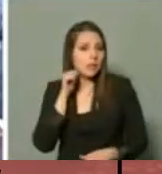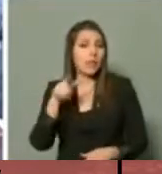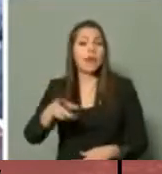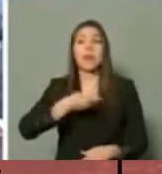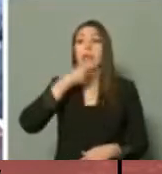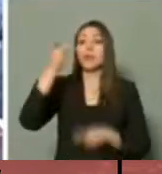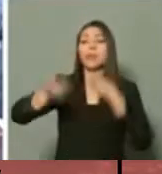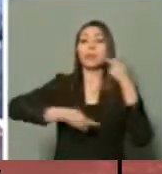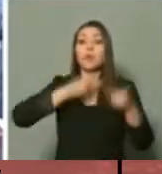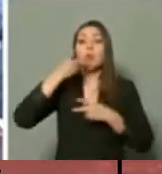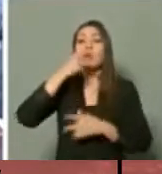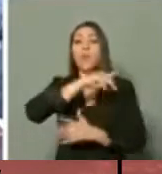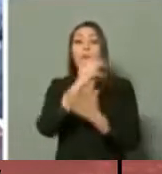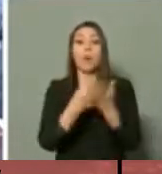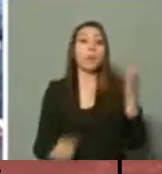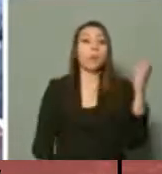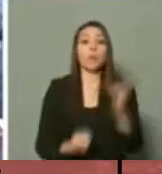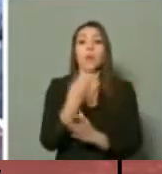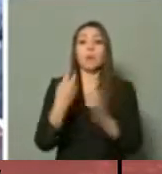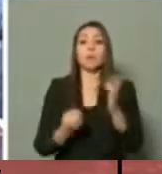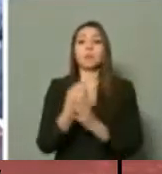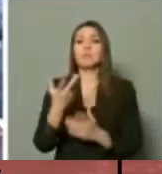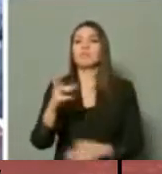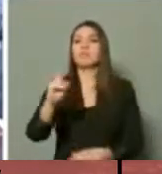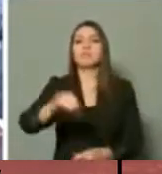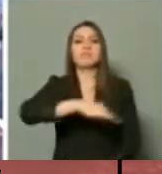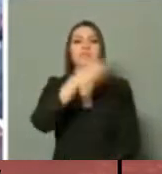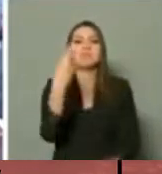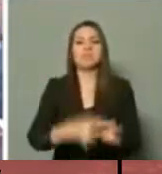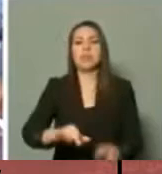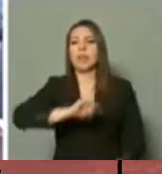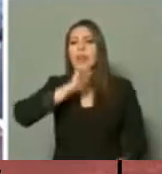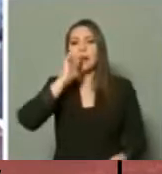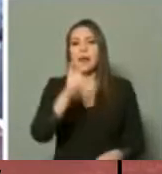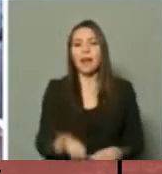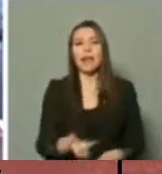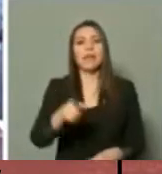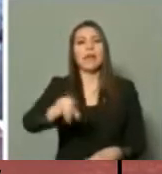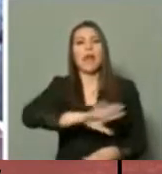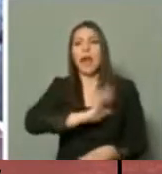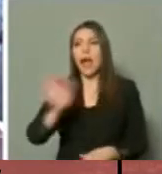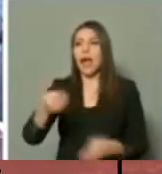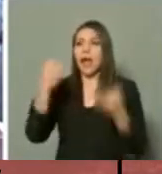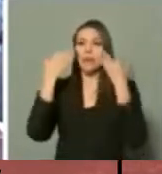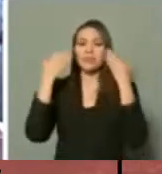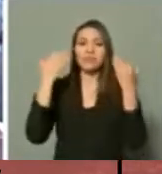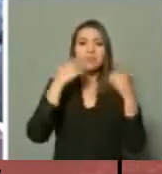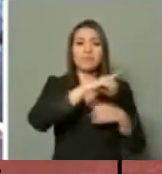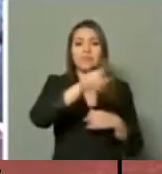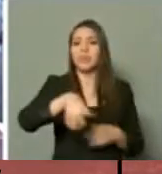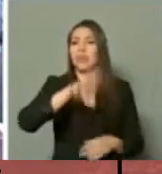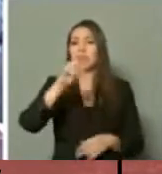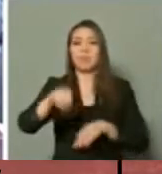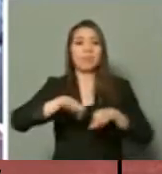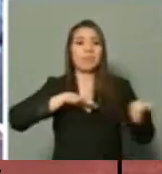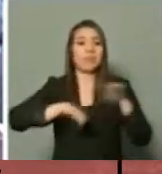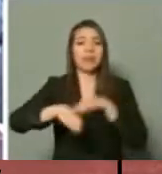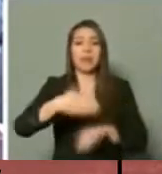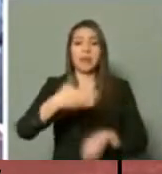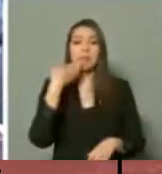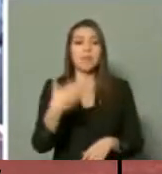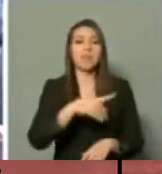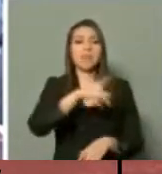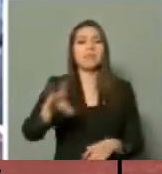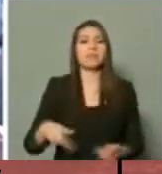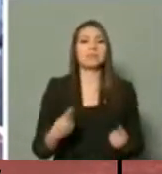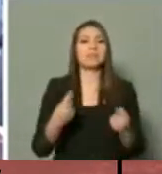programas que al final no cumplen. Es un frente que ya demostró de qué manera ha fallado, que ya le demostró a los pueblos y barrios de Azcapotzalco que no les